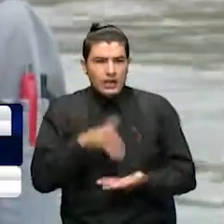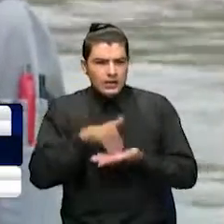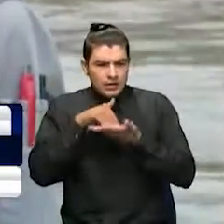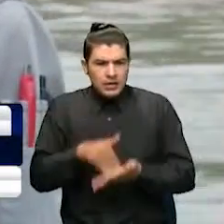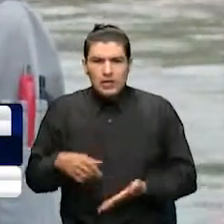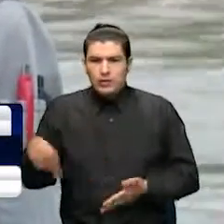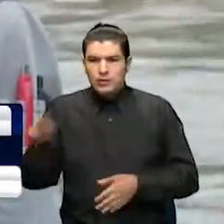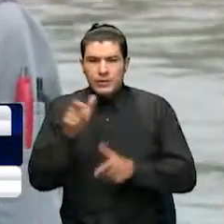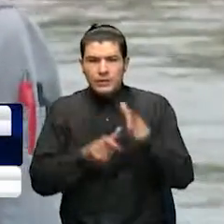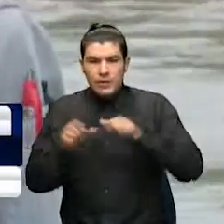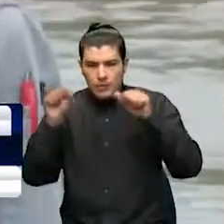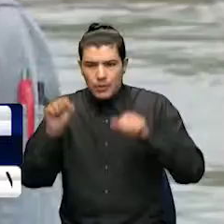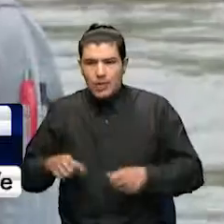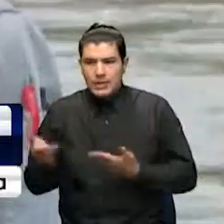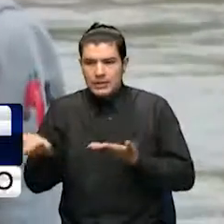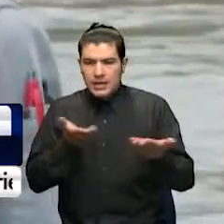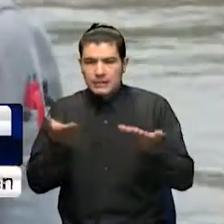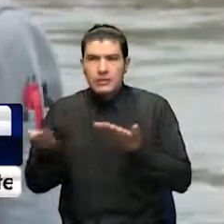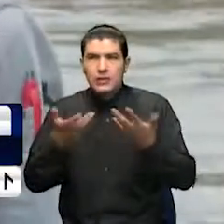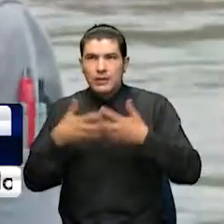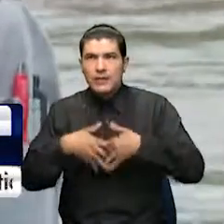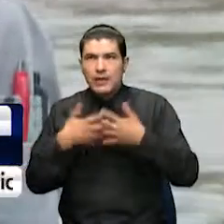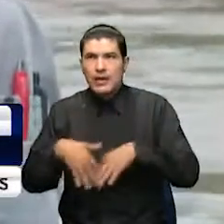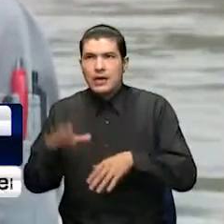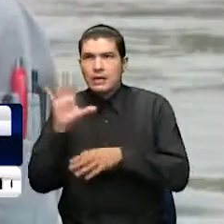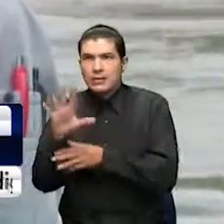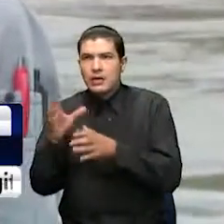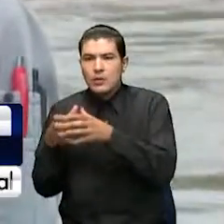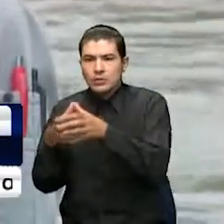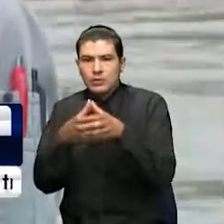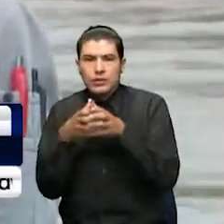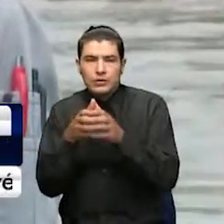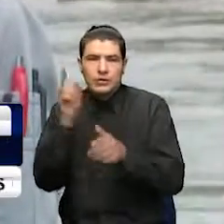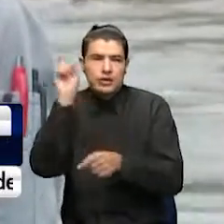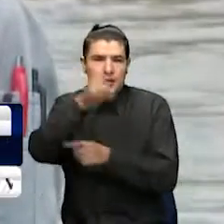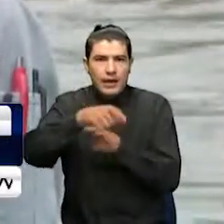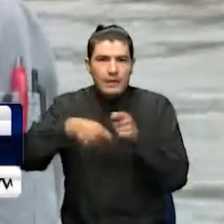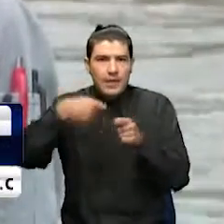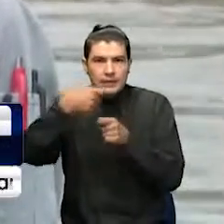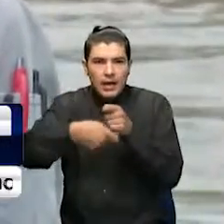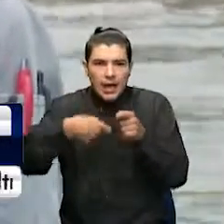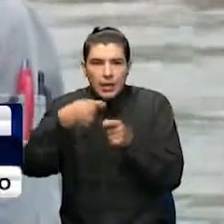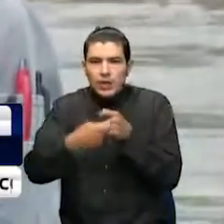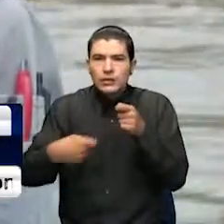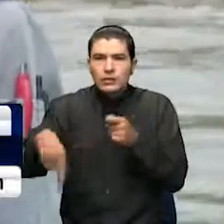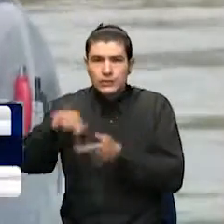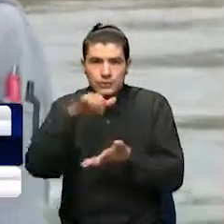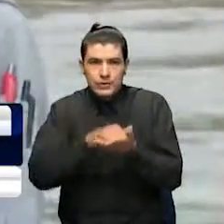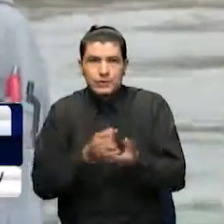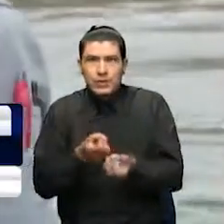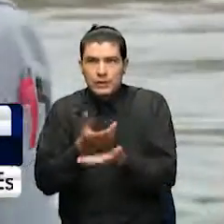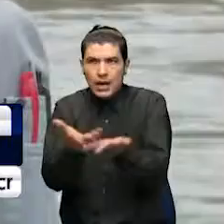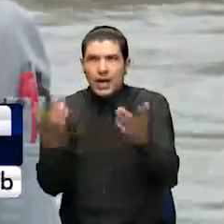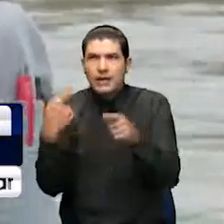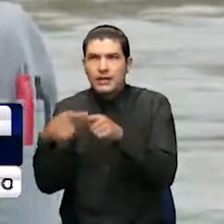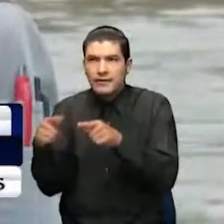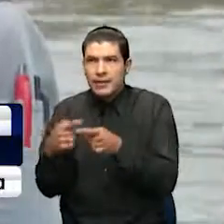que sean proveedores de servicios de Ecopetrol. Tenemos hoy 5 asociaciones de pescadores que son proveedores de